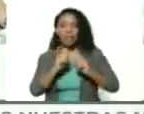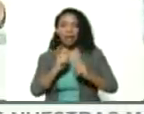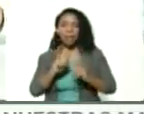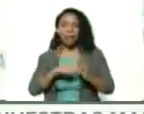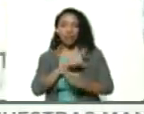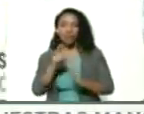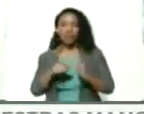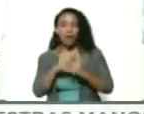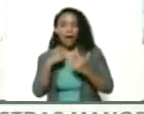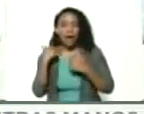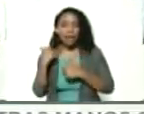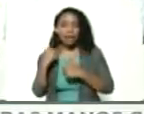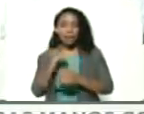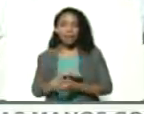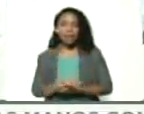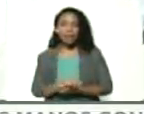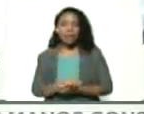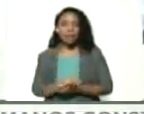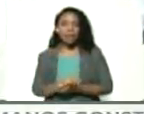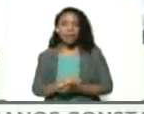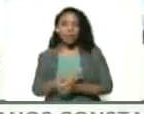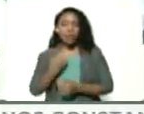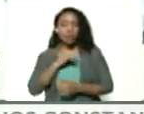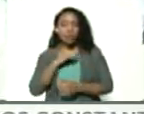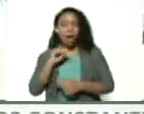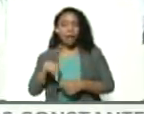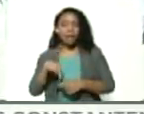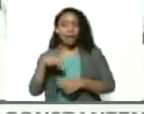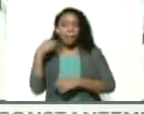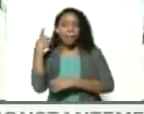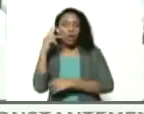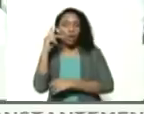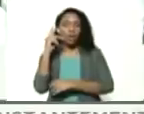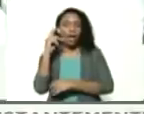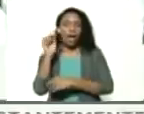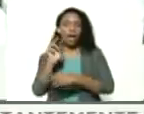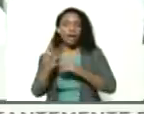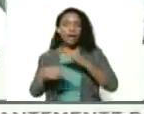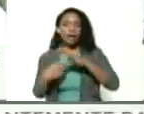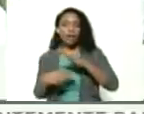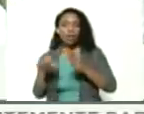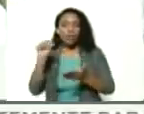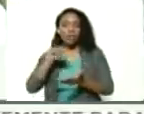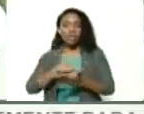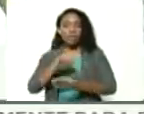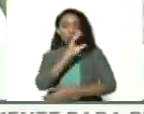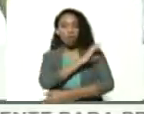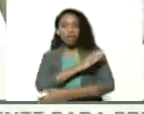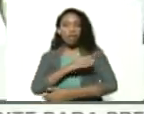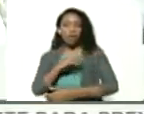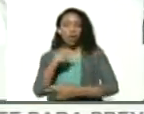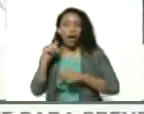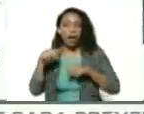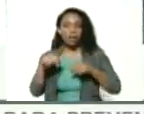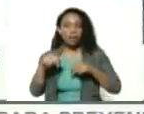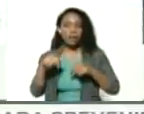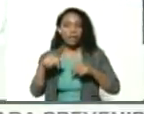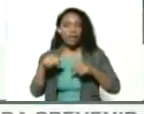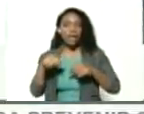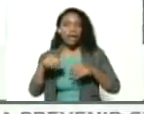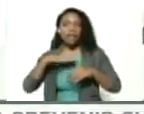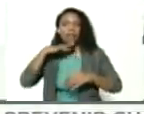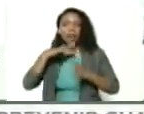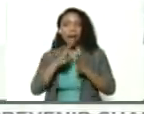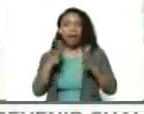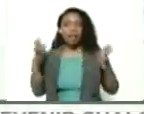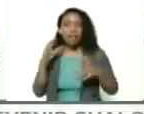Complementarias. Estamos en la parroquia Recreo, en el Centro Clínico Recreo, Casanova, hoy inaugurando